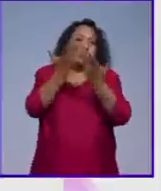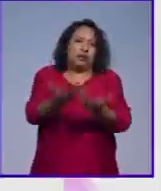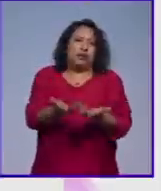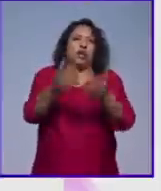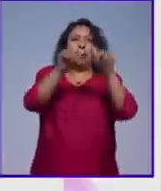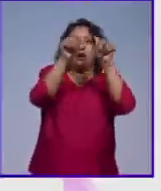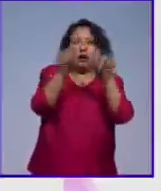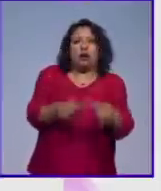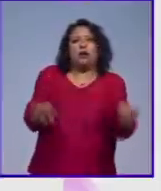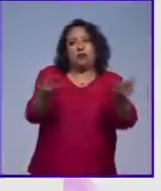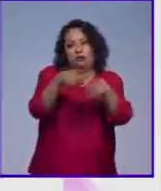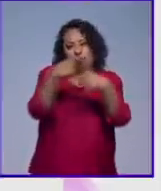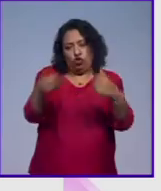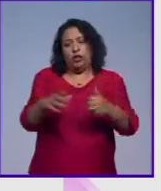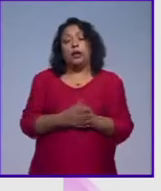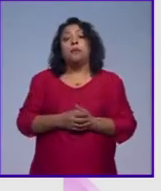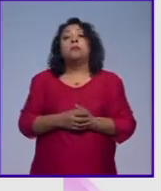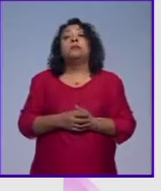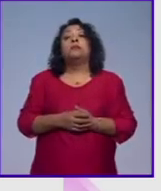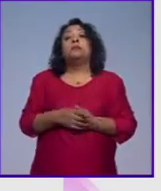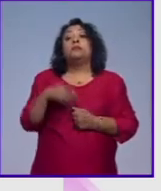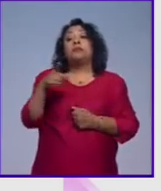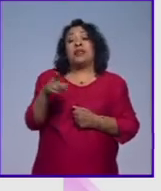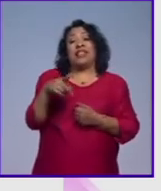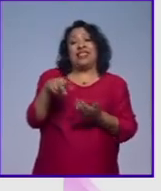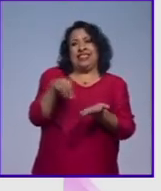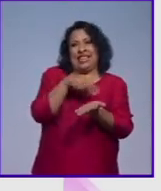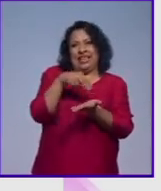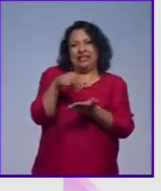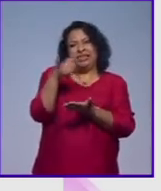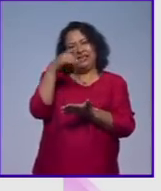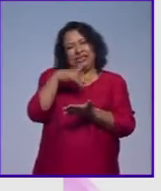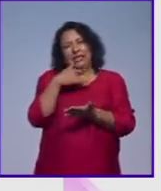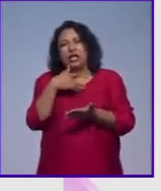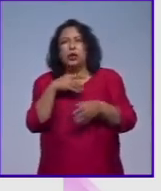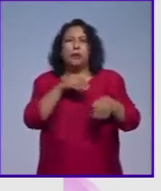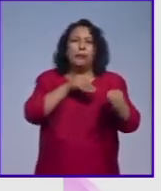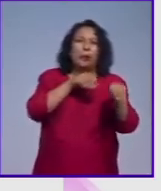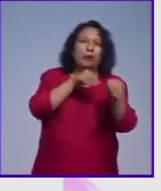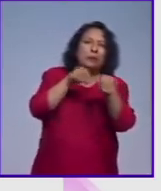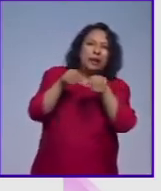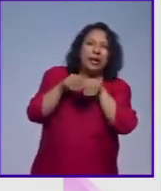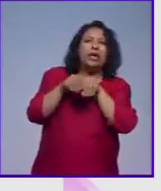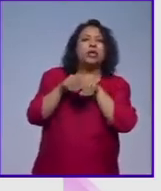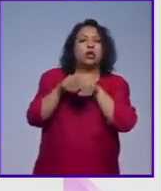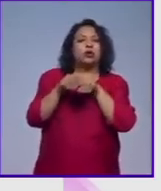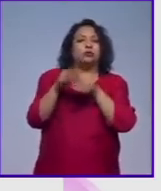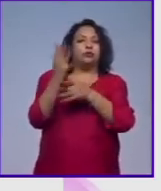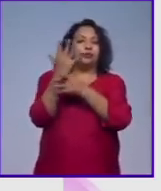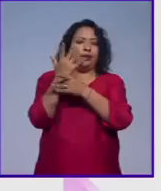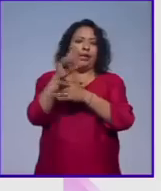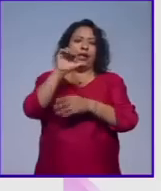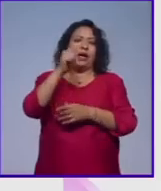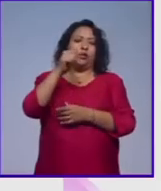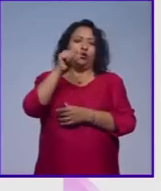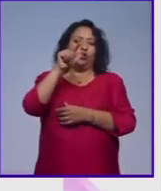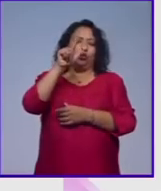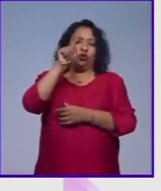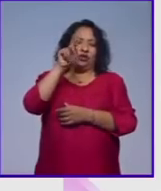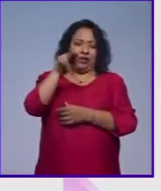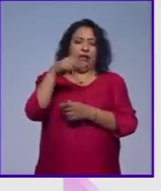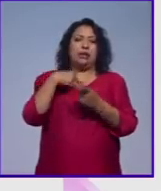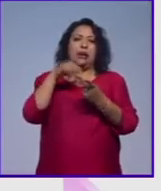el arte y la música en este caso. En el caso de la danza, me parece que los movimientos, voy a citar a Agustín Hernández, a Mario Hernández, me